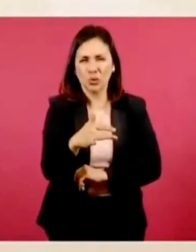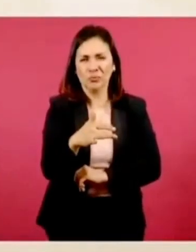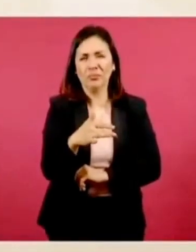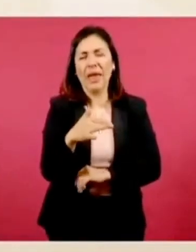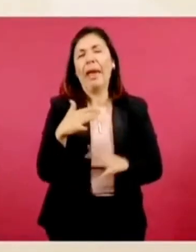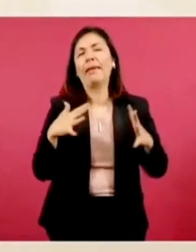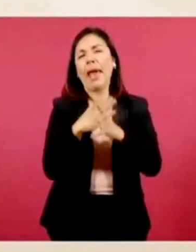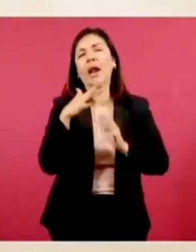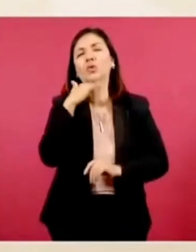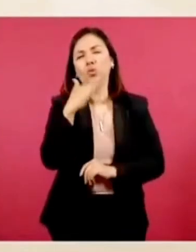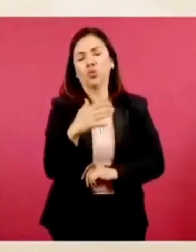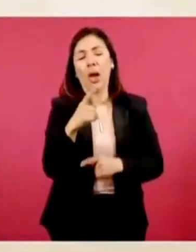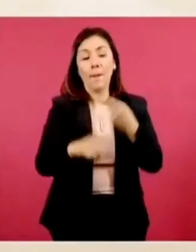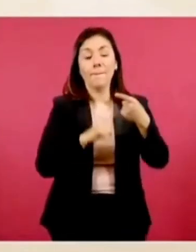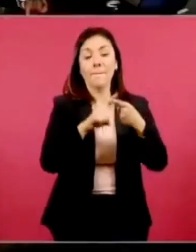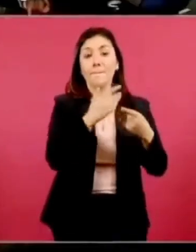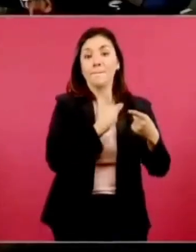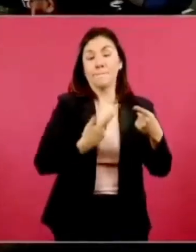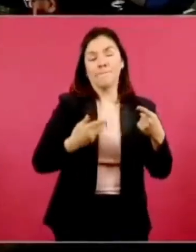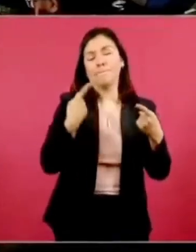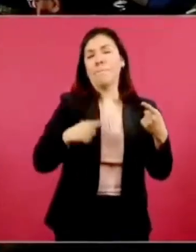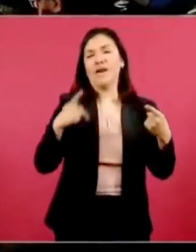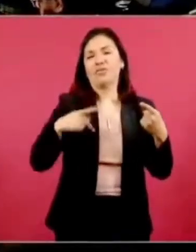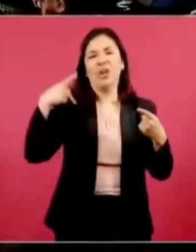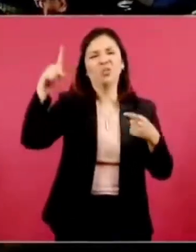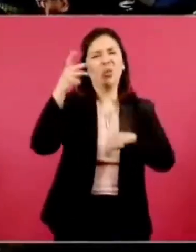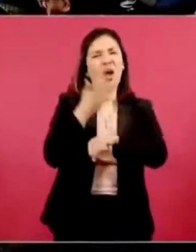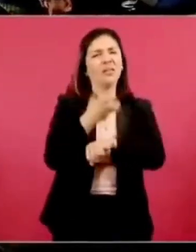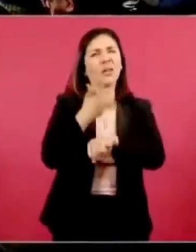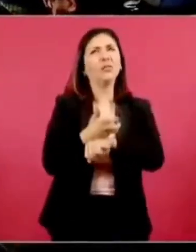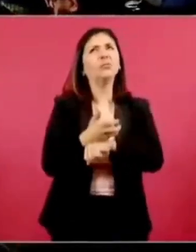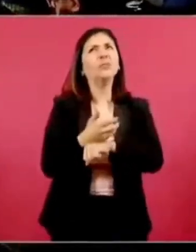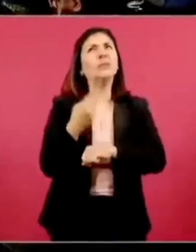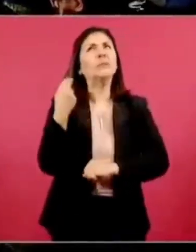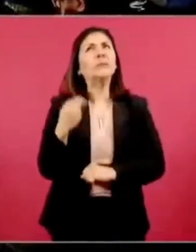un estadounidense, ¿cómo se llama?